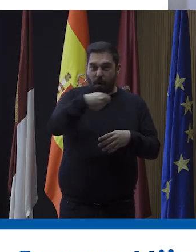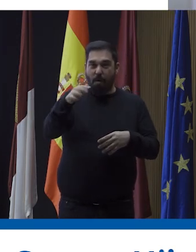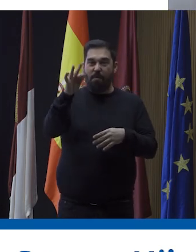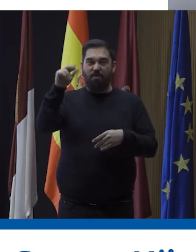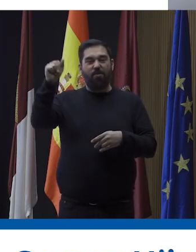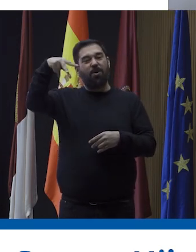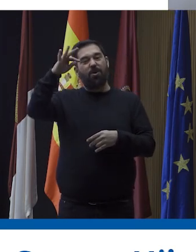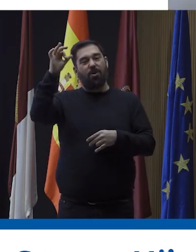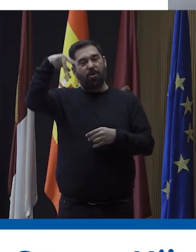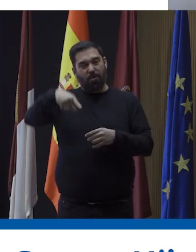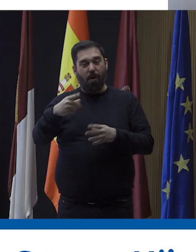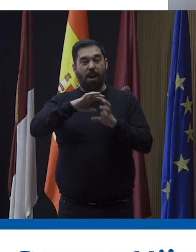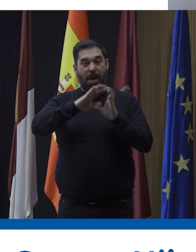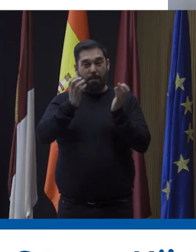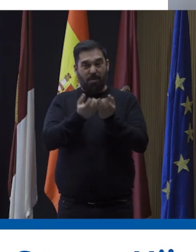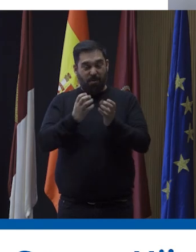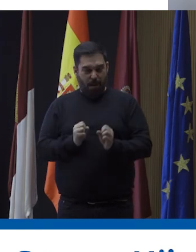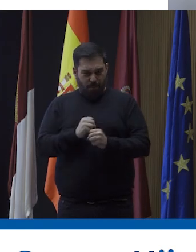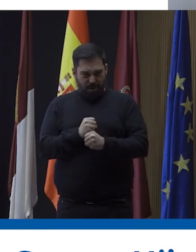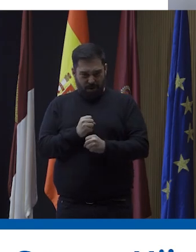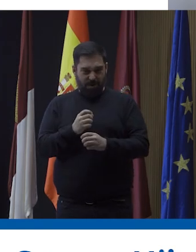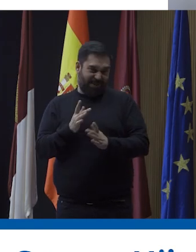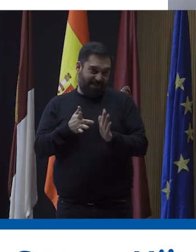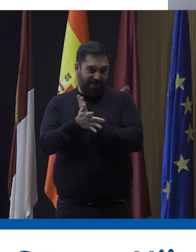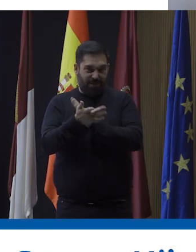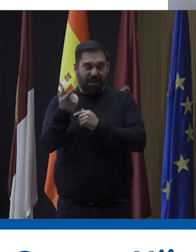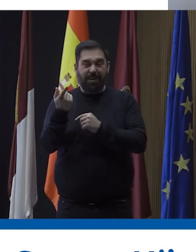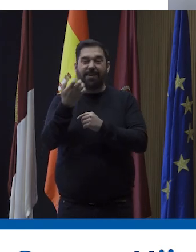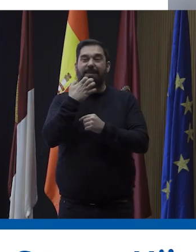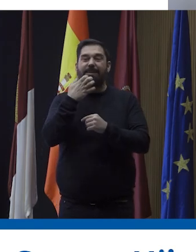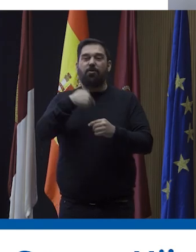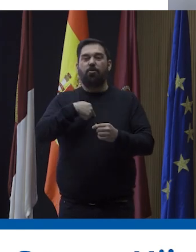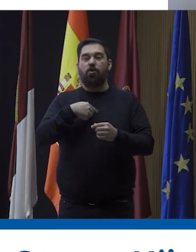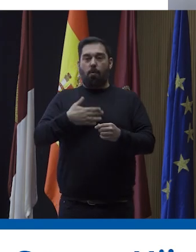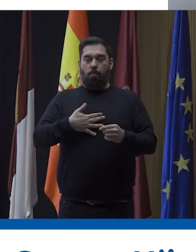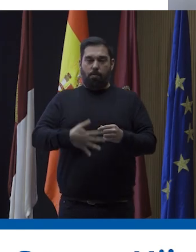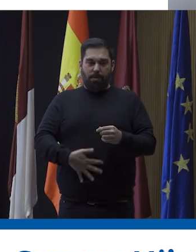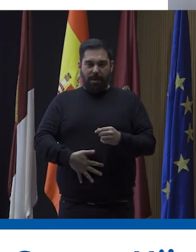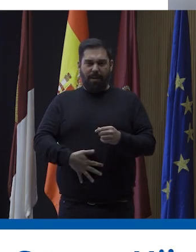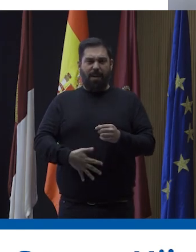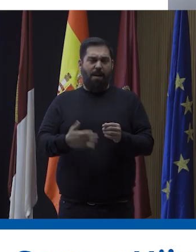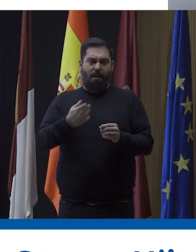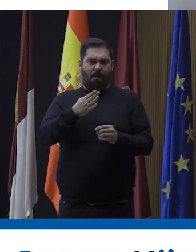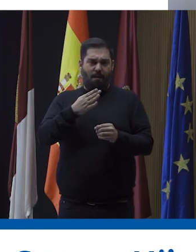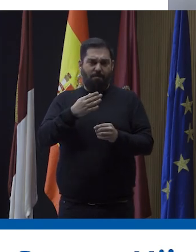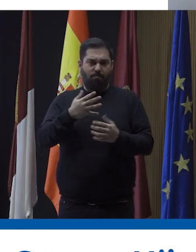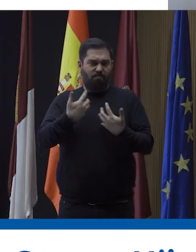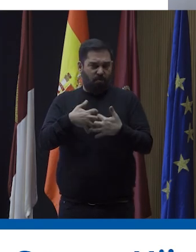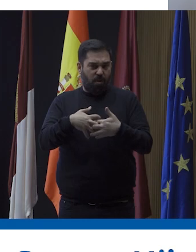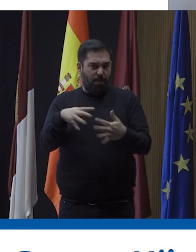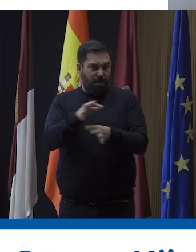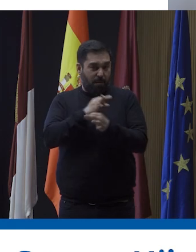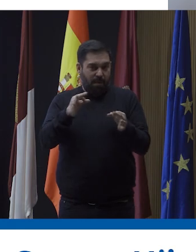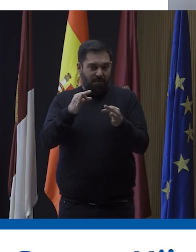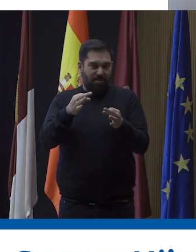presiones son la pelota que yo tiro de frontenis. Si yo tengo un abdomen firme que funciona bien, no hace falta tener una tableta